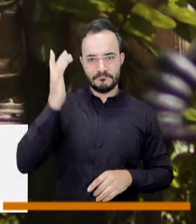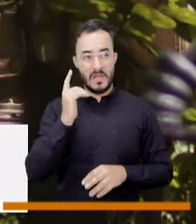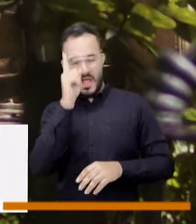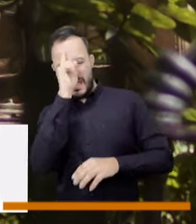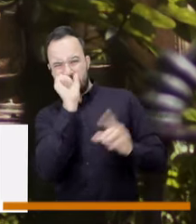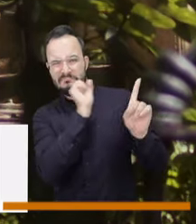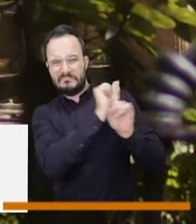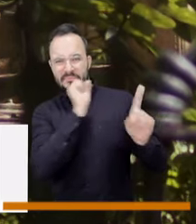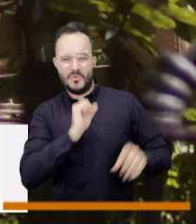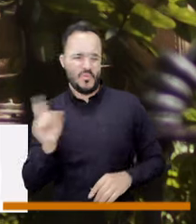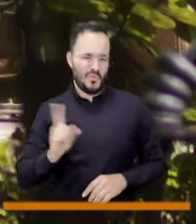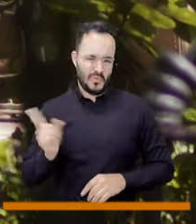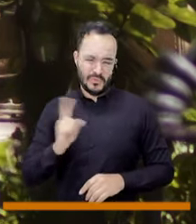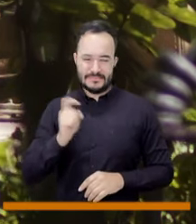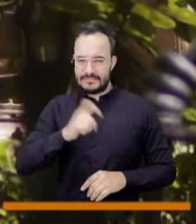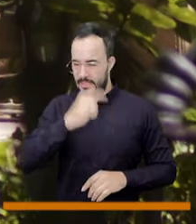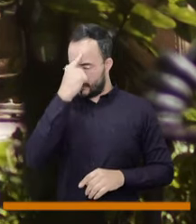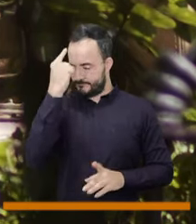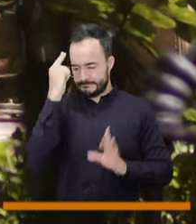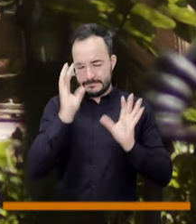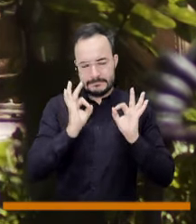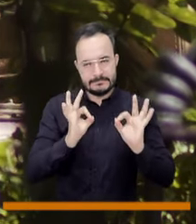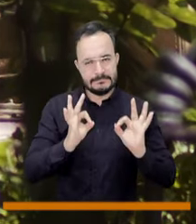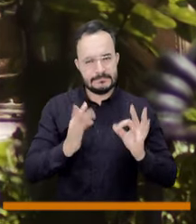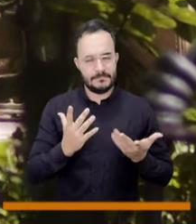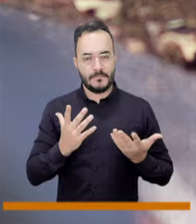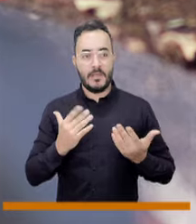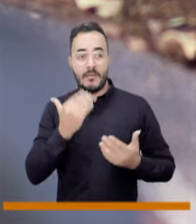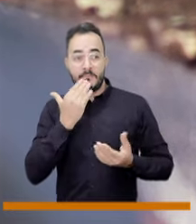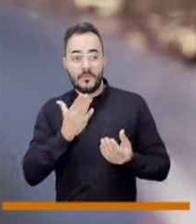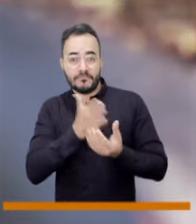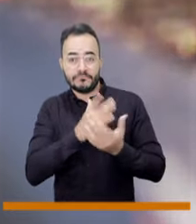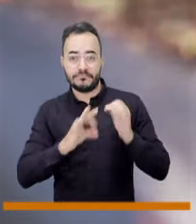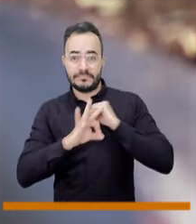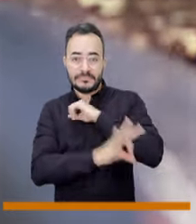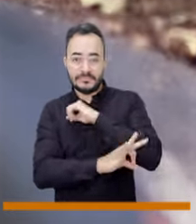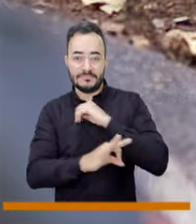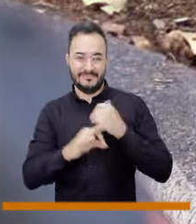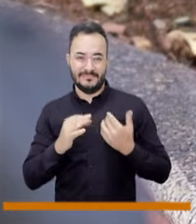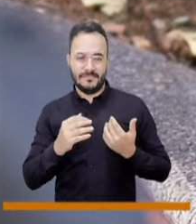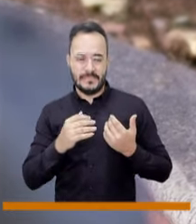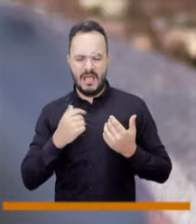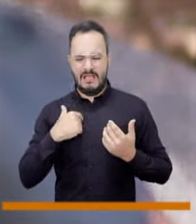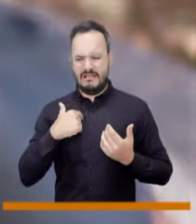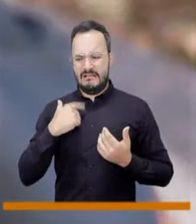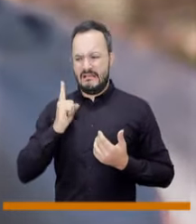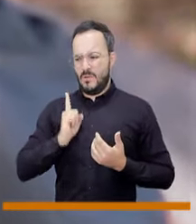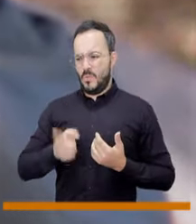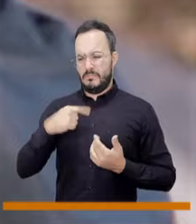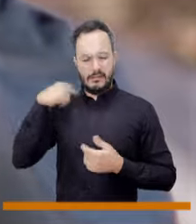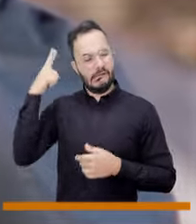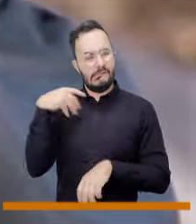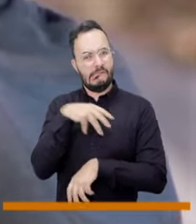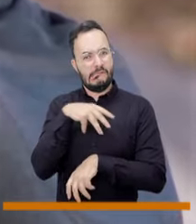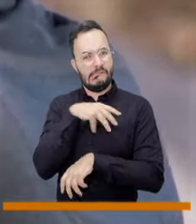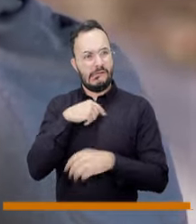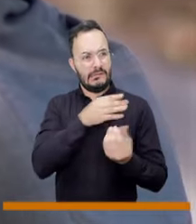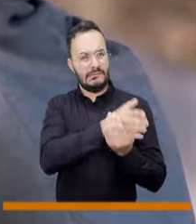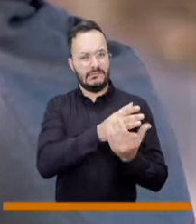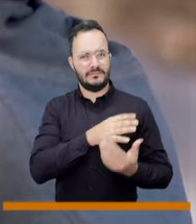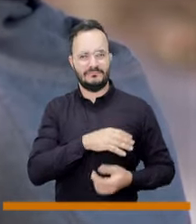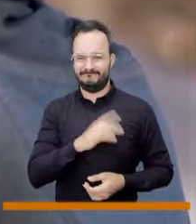pensamientos de los que vamos al psicólogo o a un psiquiatra es porque estamos locos. De esto vamos a hablar hoy con el psiquiatra Santiago